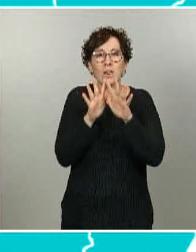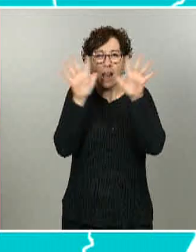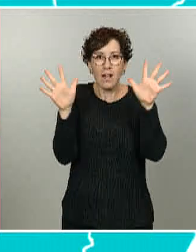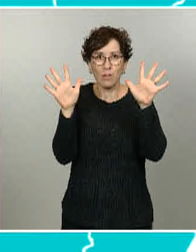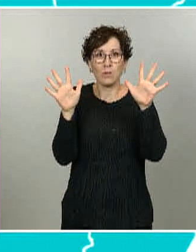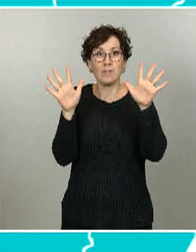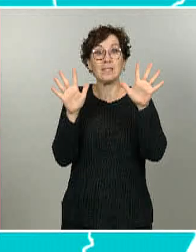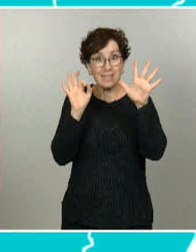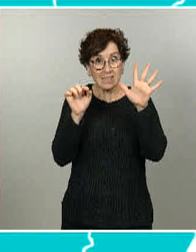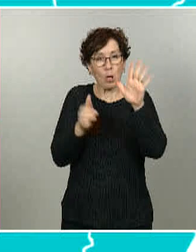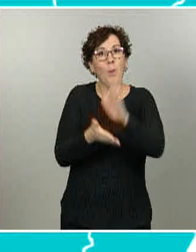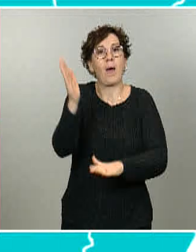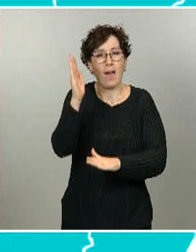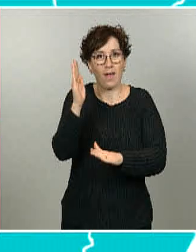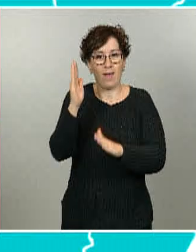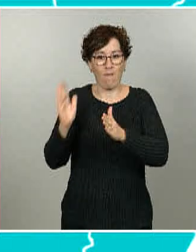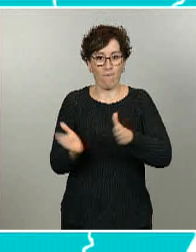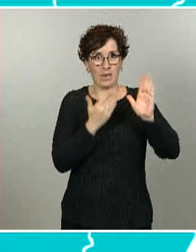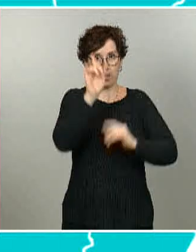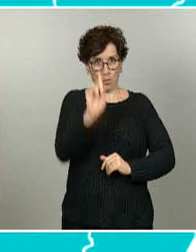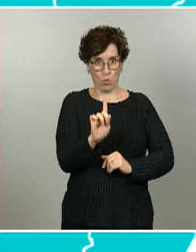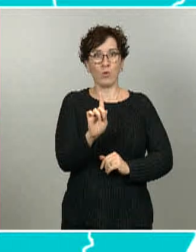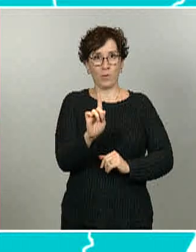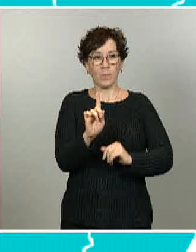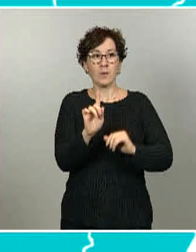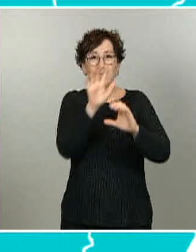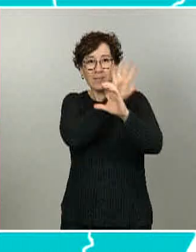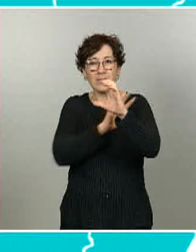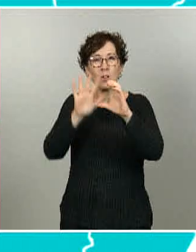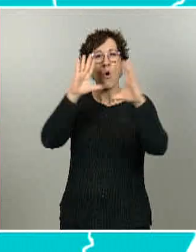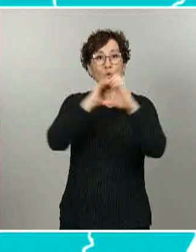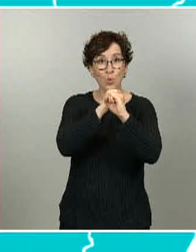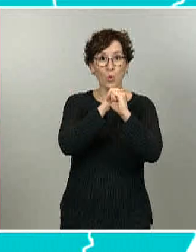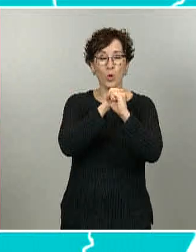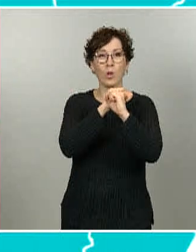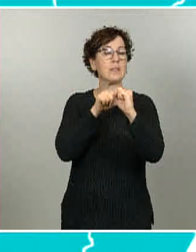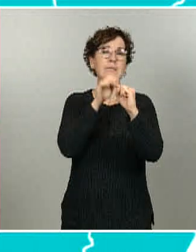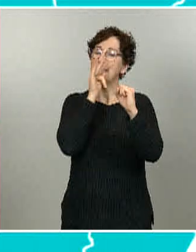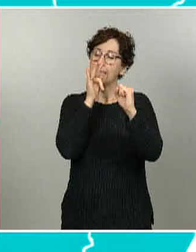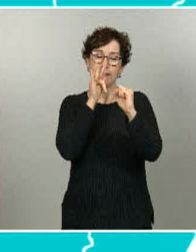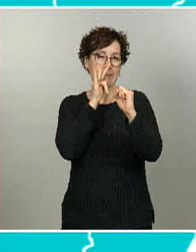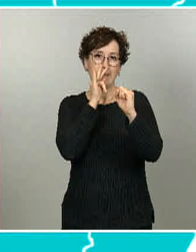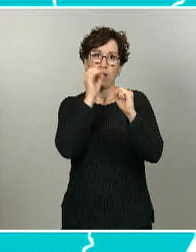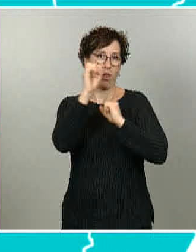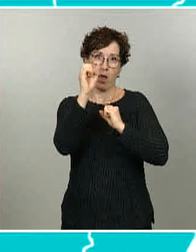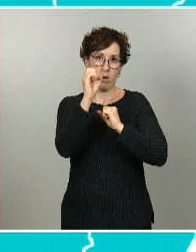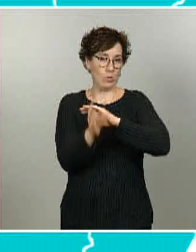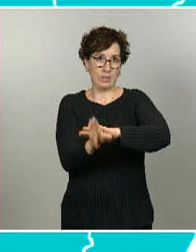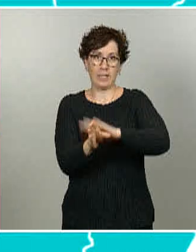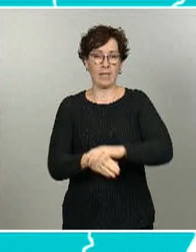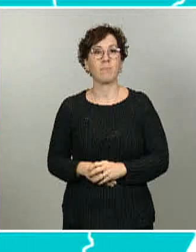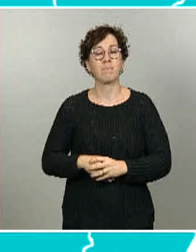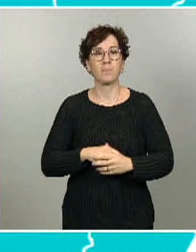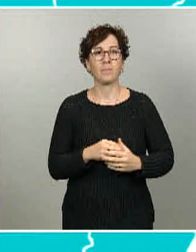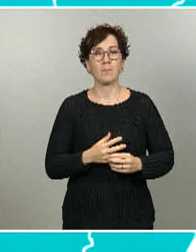a la fase 1, y las zonas que están más oscuras son las que todavía permanecen en fase 0. Además, podemos